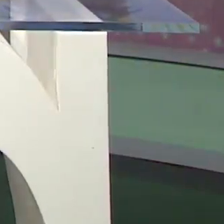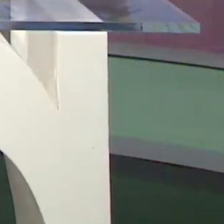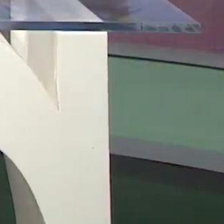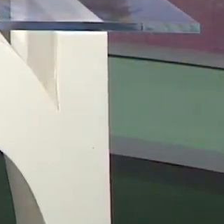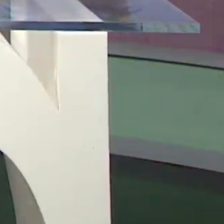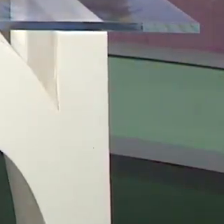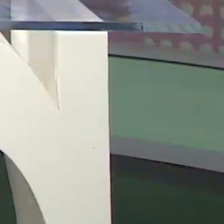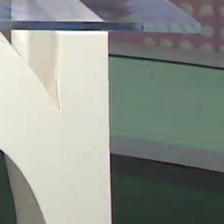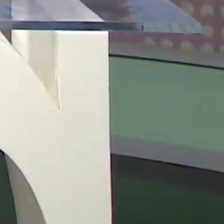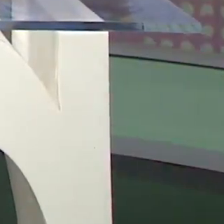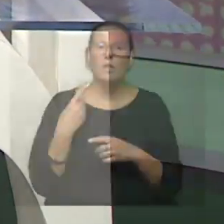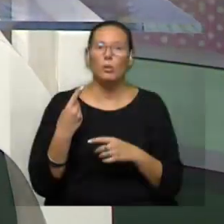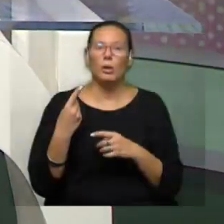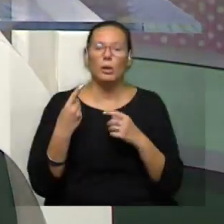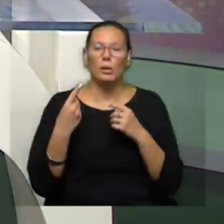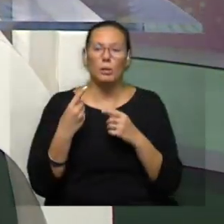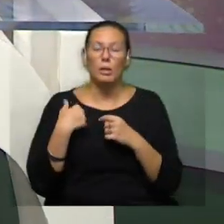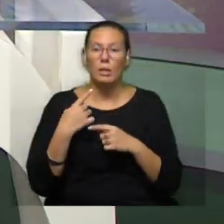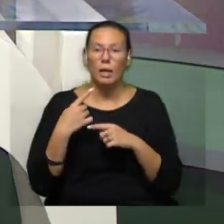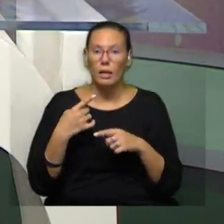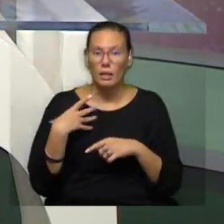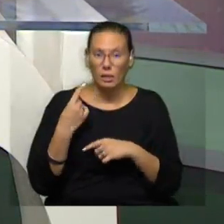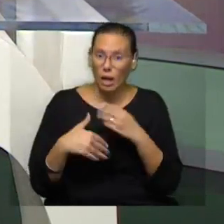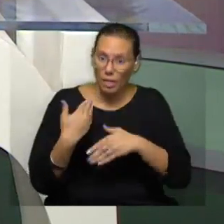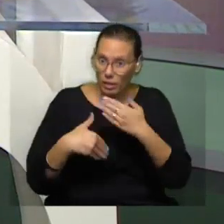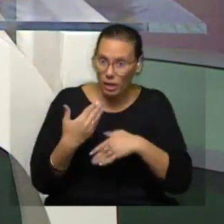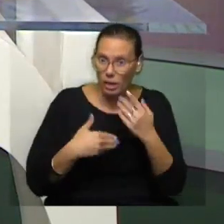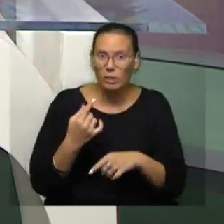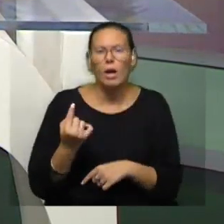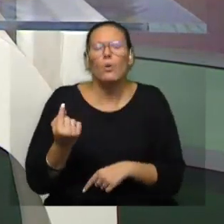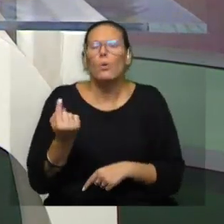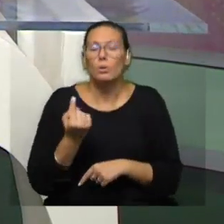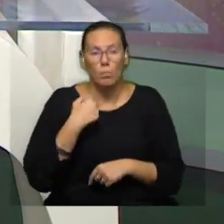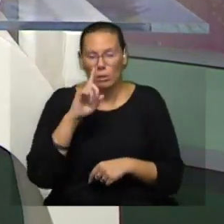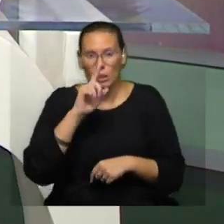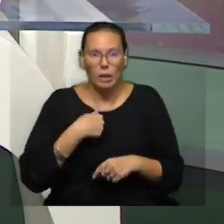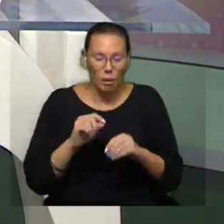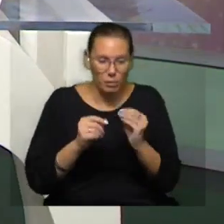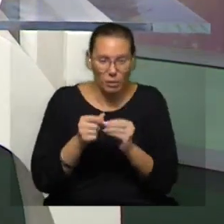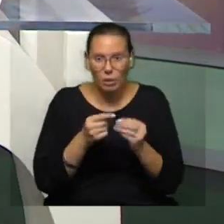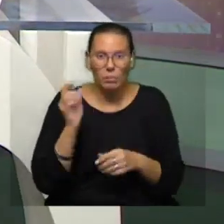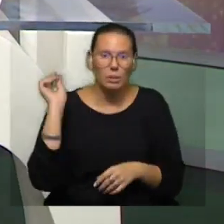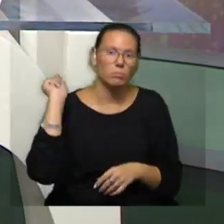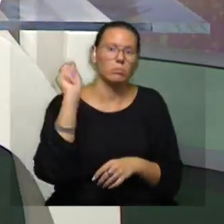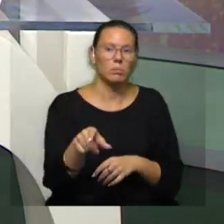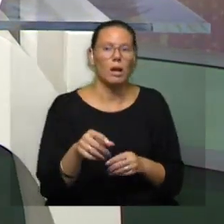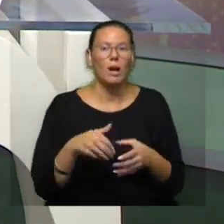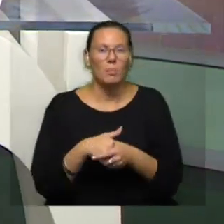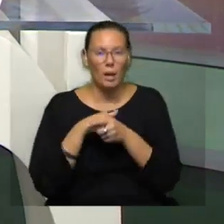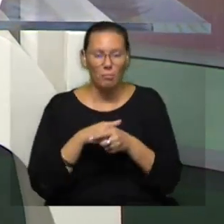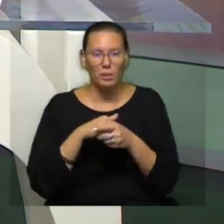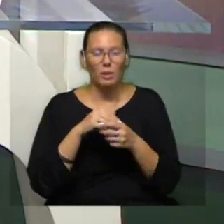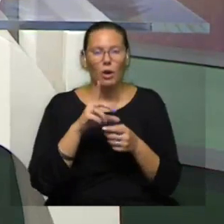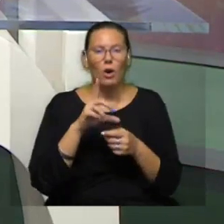señor director? ¿Por qué el señor director se adelanta? No se adelantó. Un segundo para tirárselo a mi querido amigo Diego